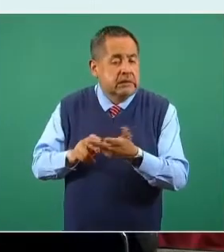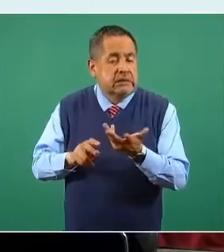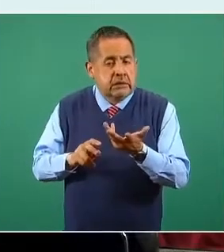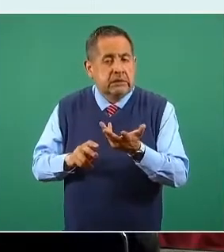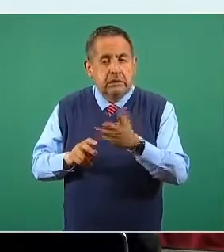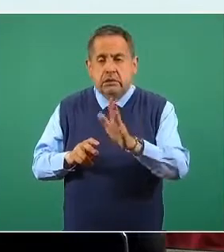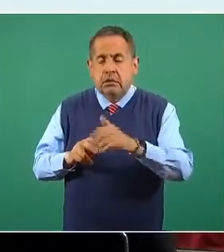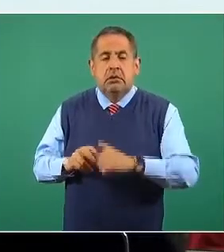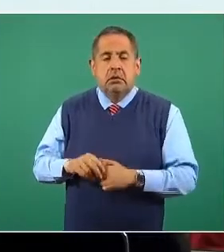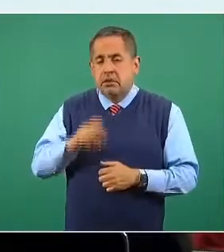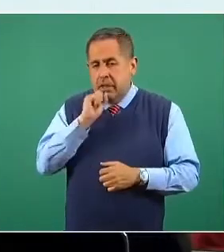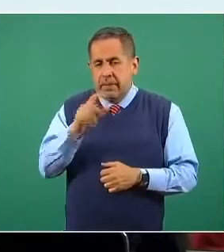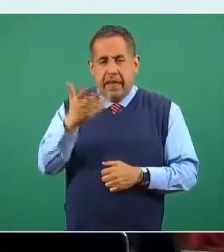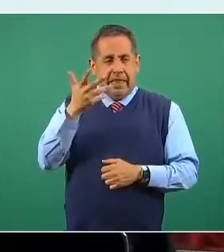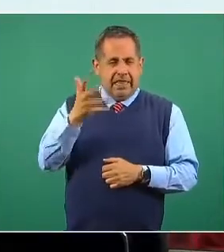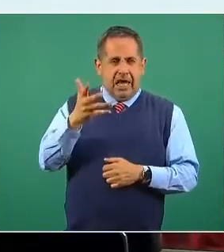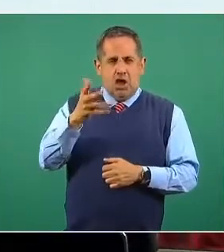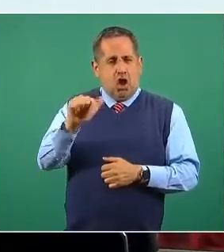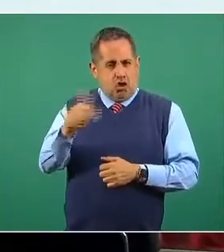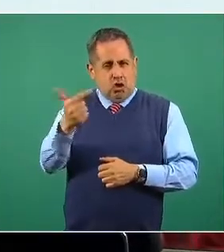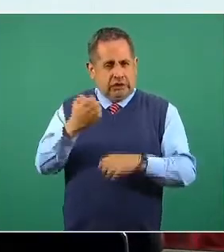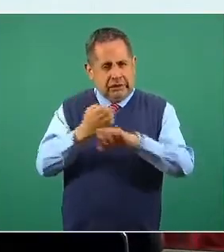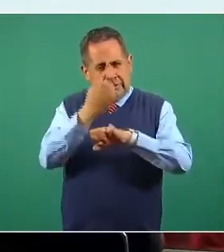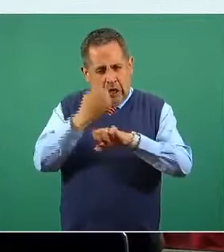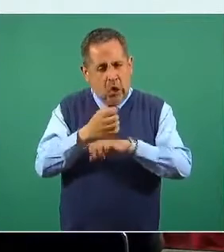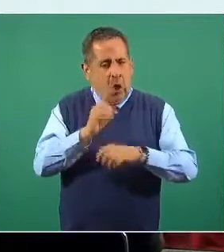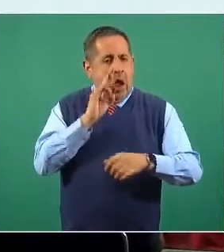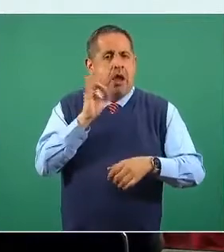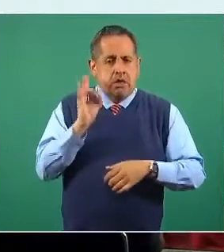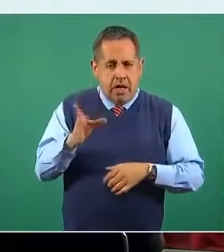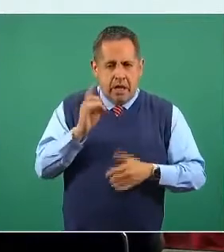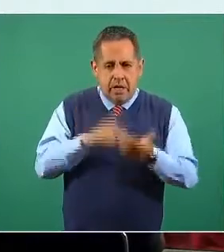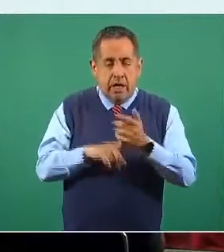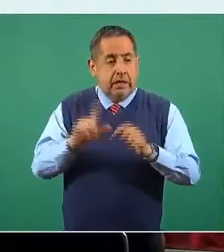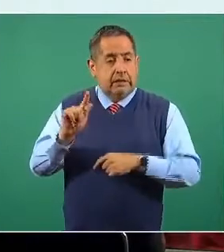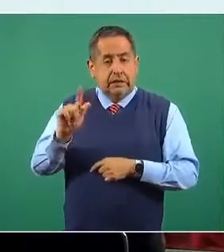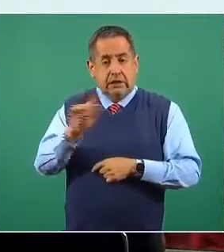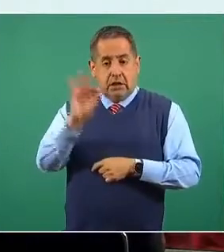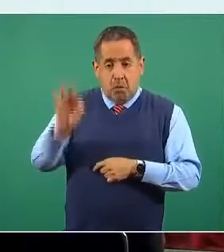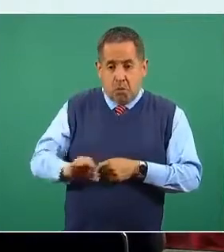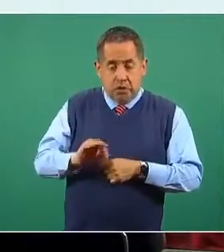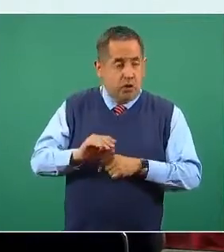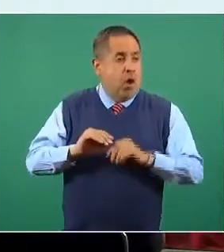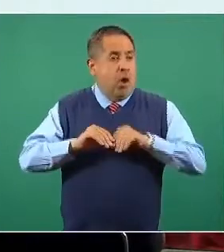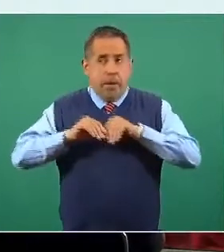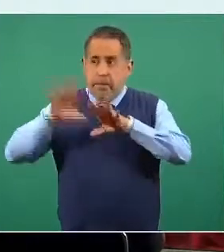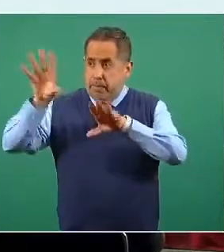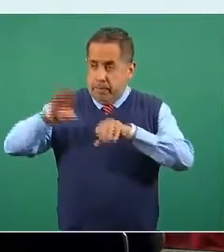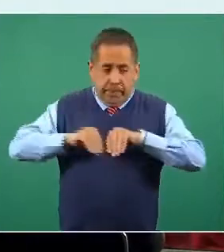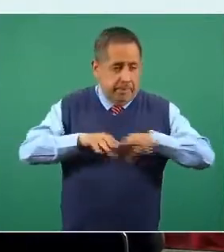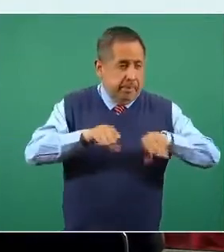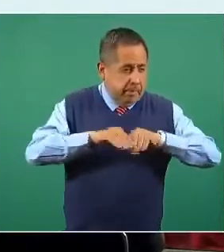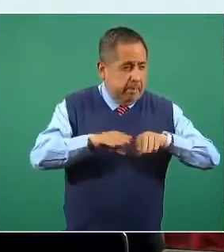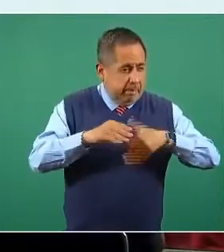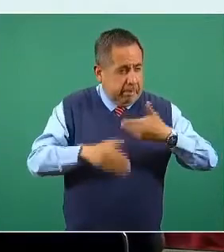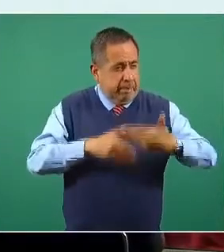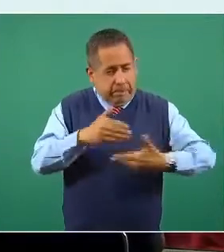menos unas 10, 12 de ellas, han superado también el 70% de la meta que se